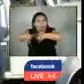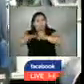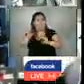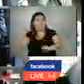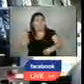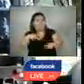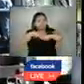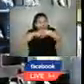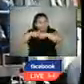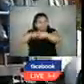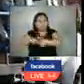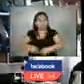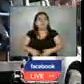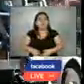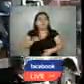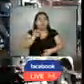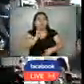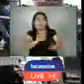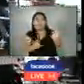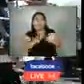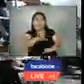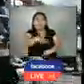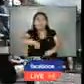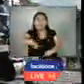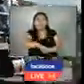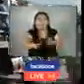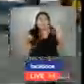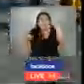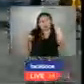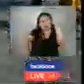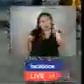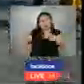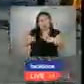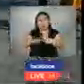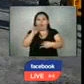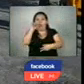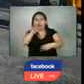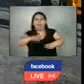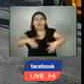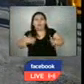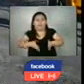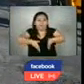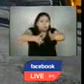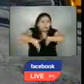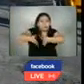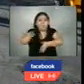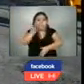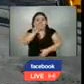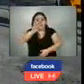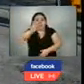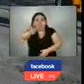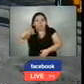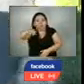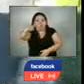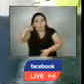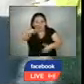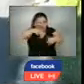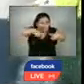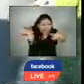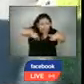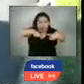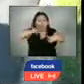reparar. Entre los municipios a intervenir está San Salvador, en donde se repararán 24 mil baches, que según el